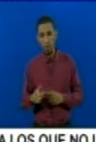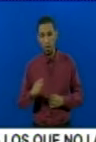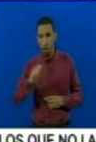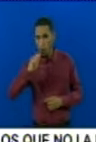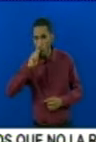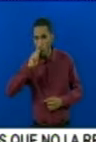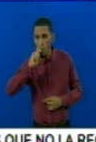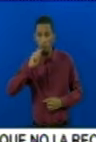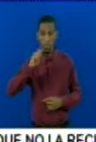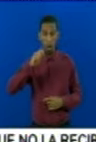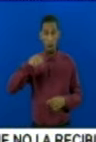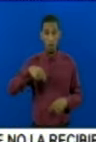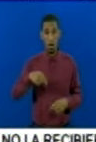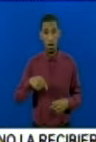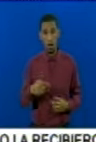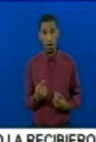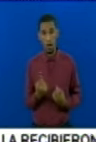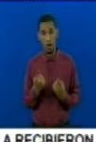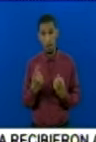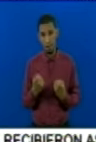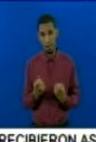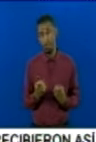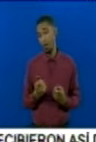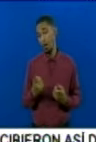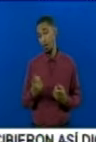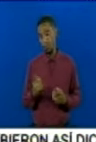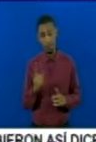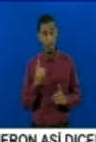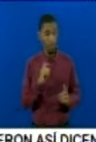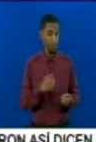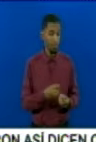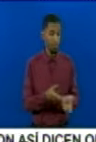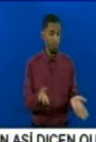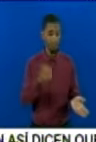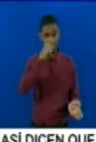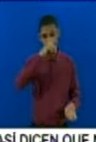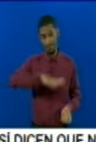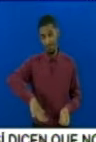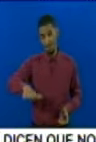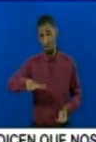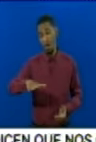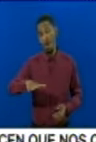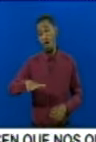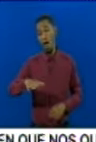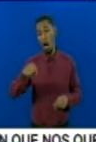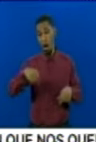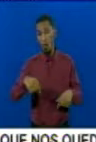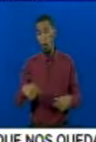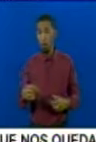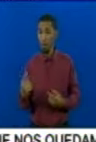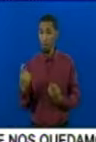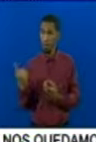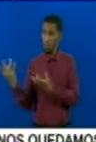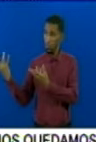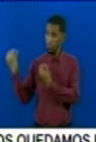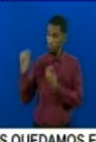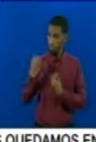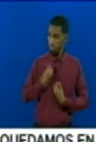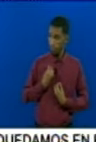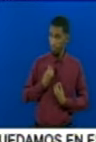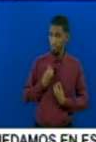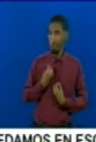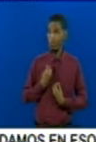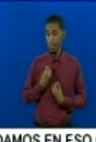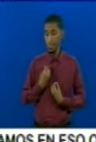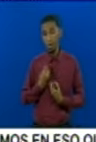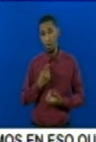demandado, además por lo sensible que es, tenemos pendiente todavía, porque arriba al territorio, un nivel